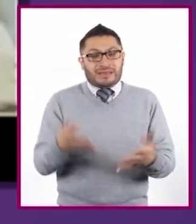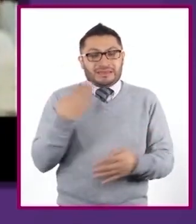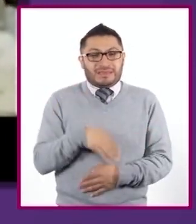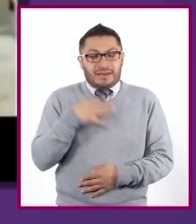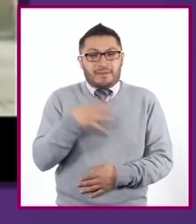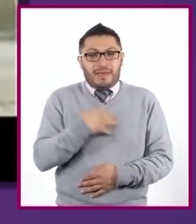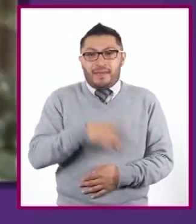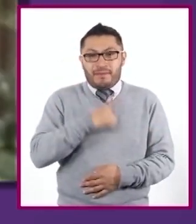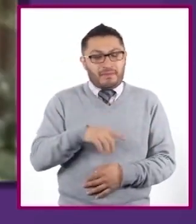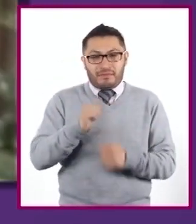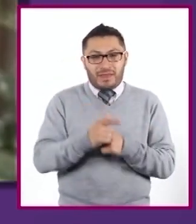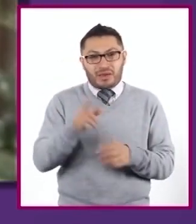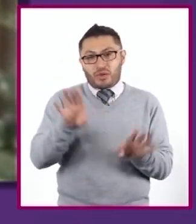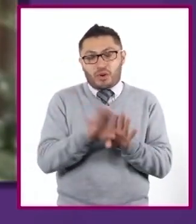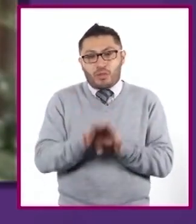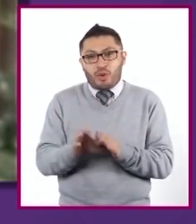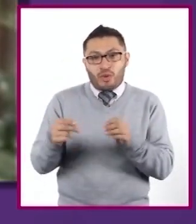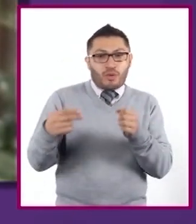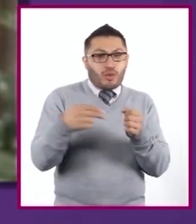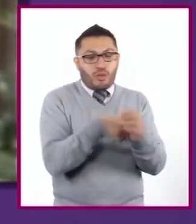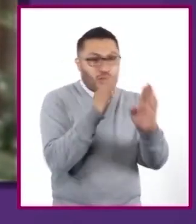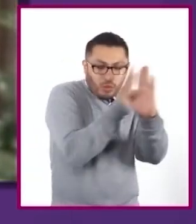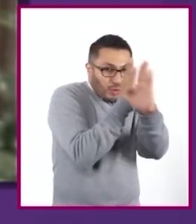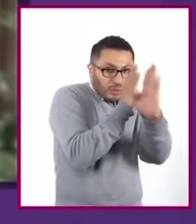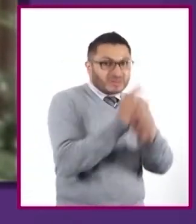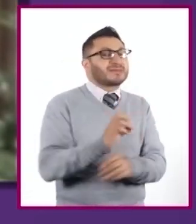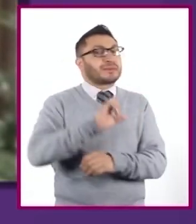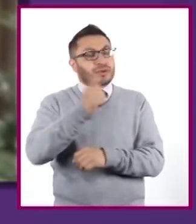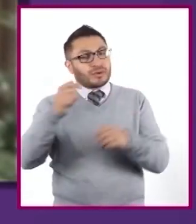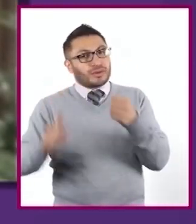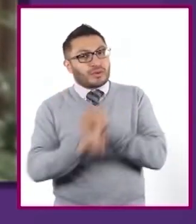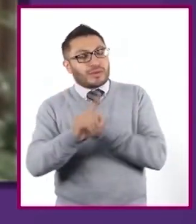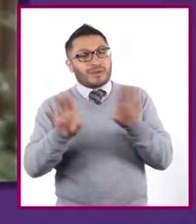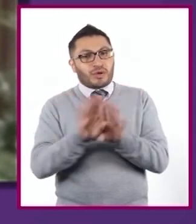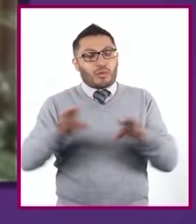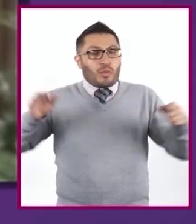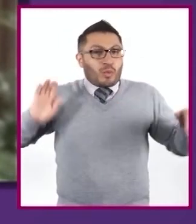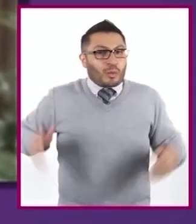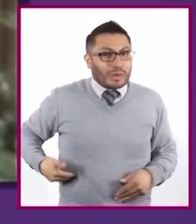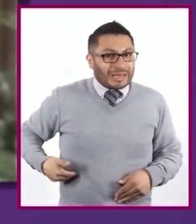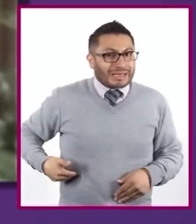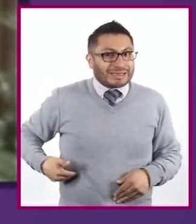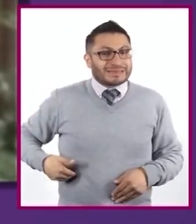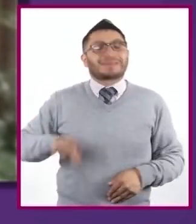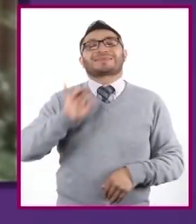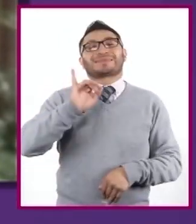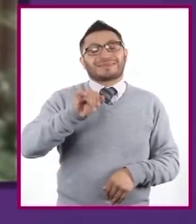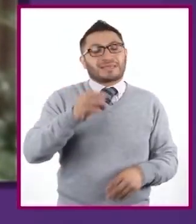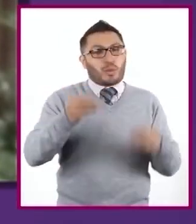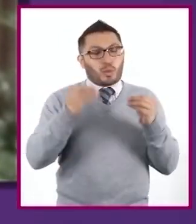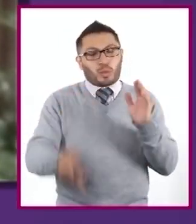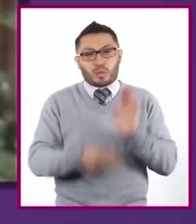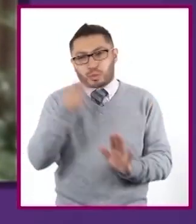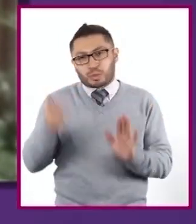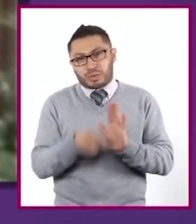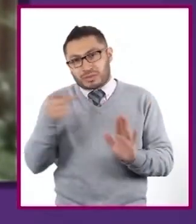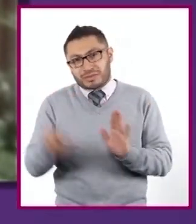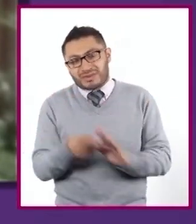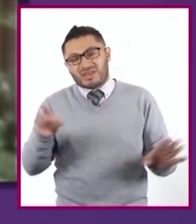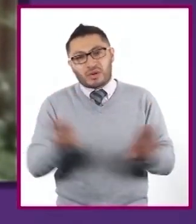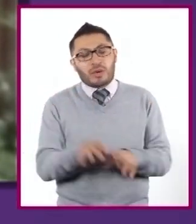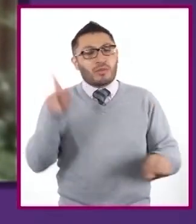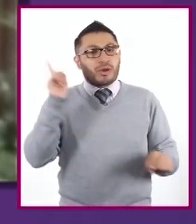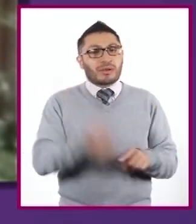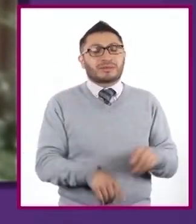algún rincón. Otro problema son los accidentes, por supuesto, muchas veces se derrumbaron